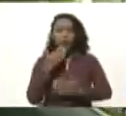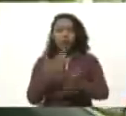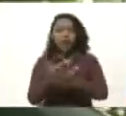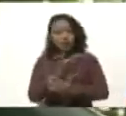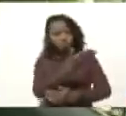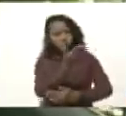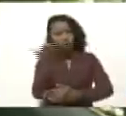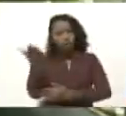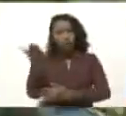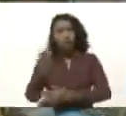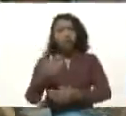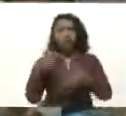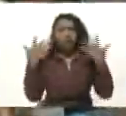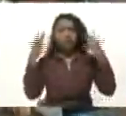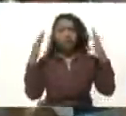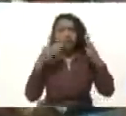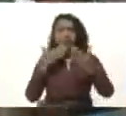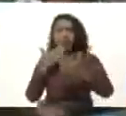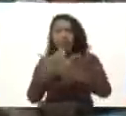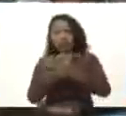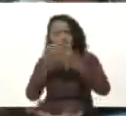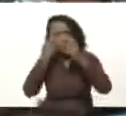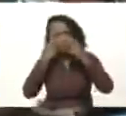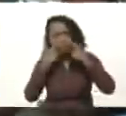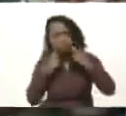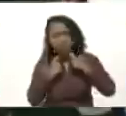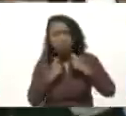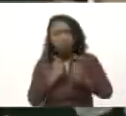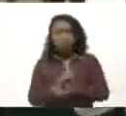ustedes. Gracias.